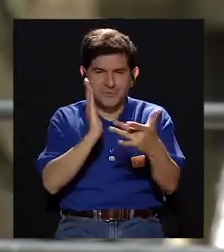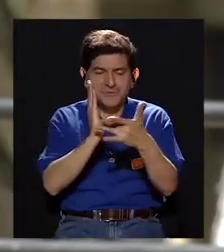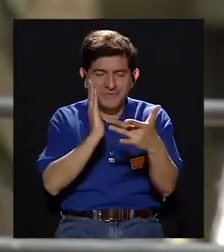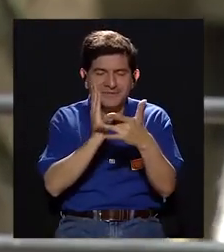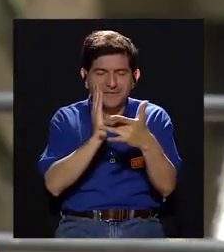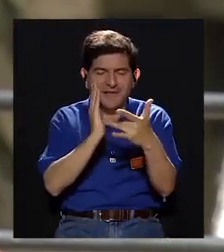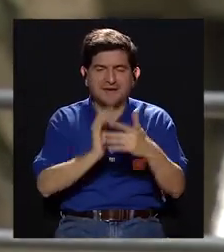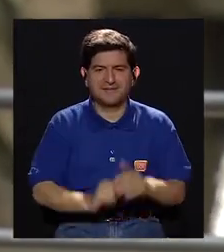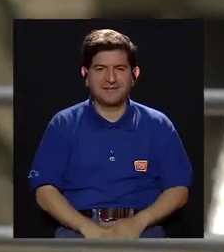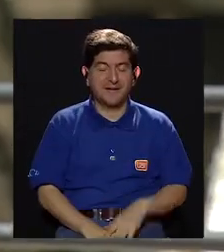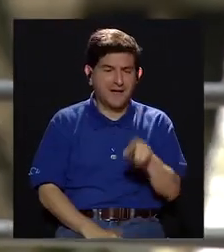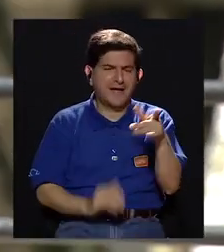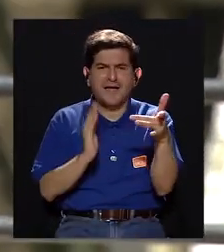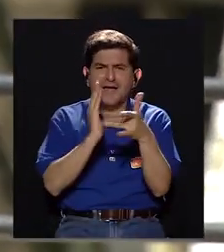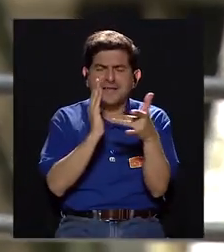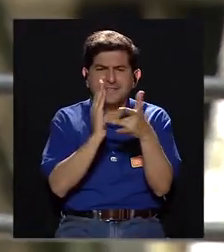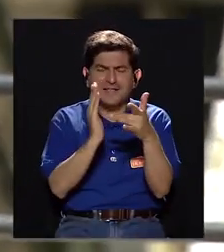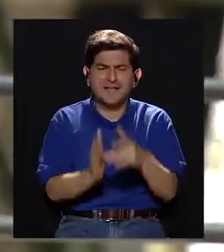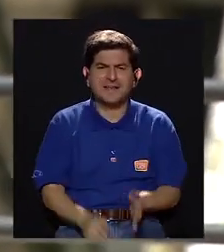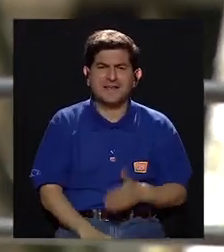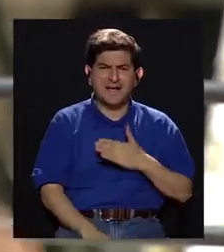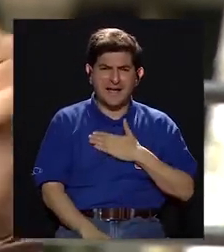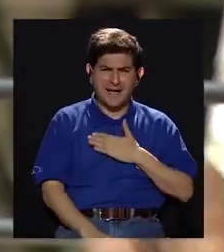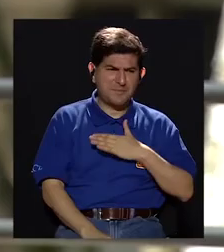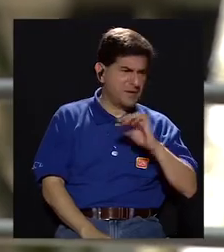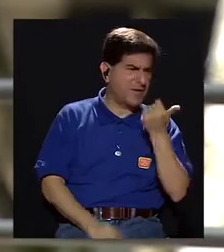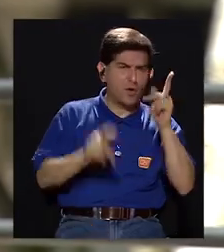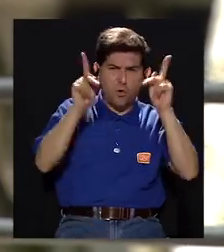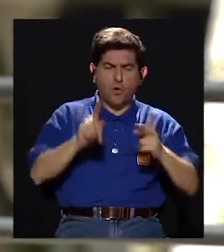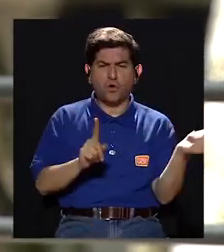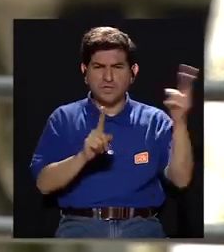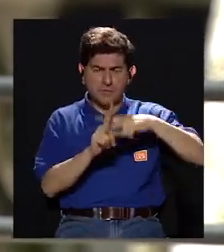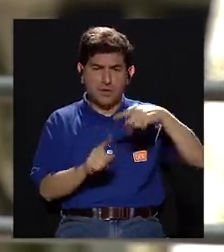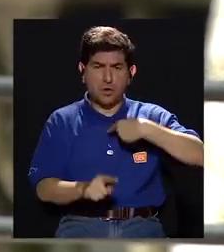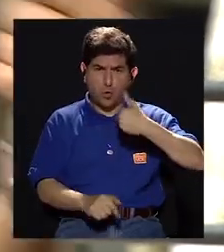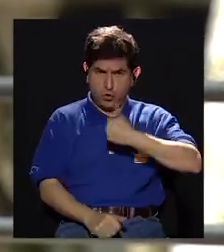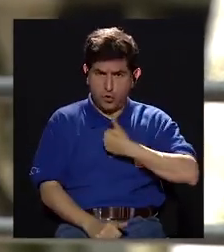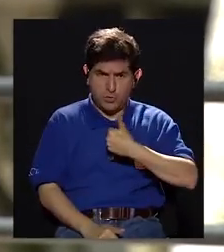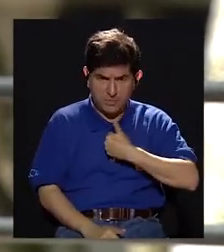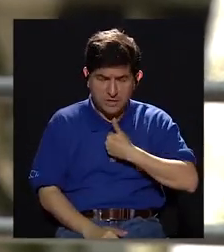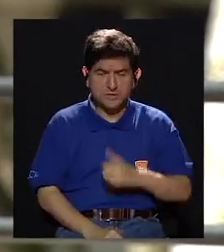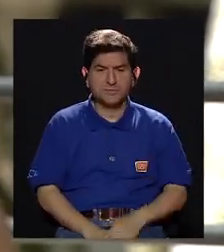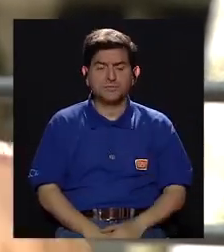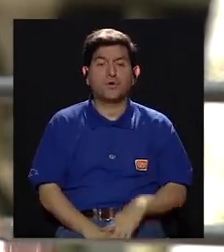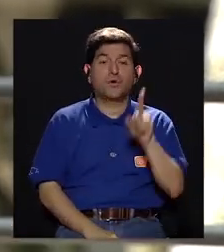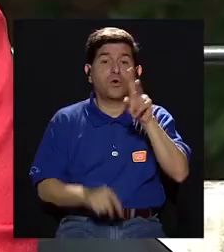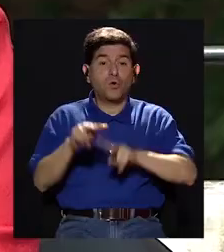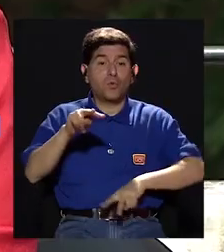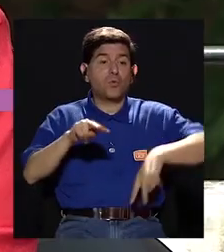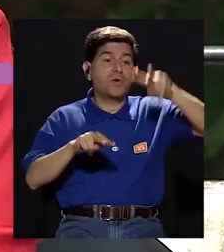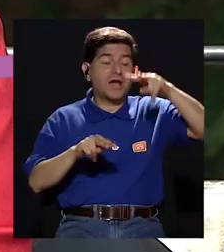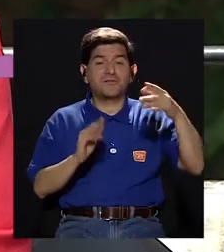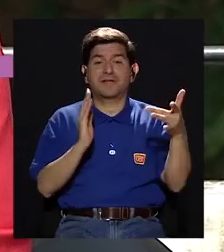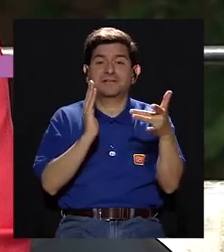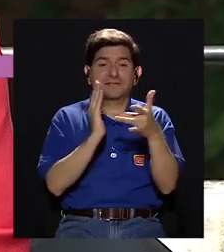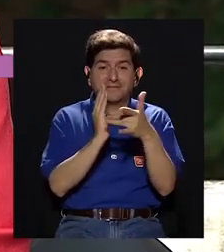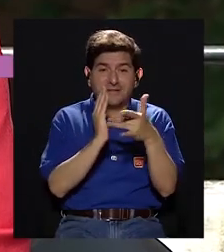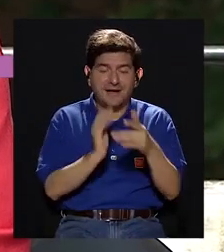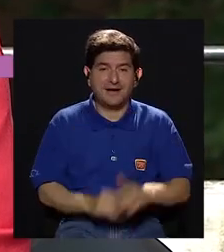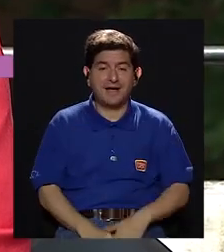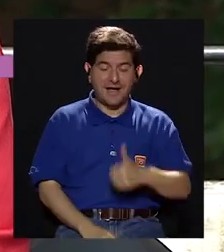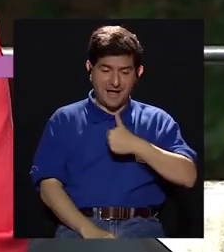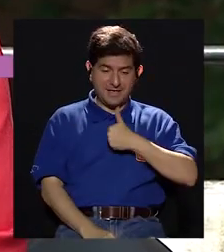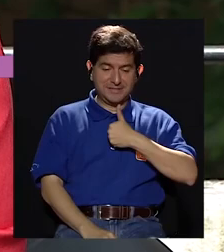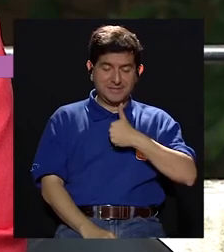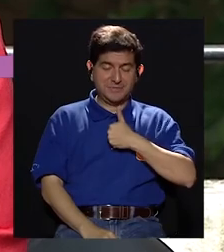a presentar la técnica, pero ¿esta técnica me la tiene que aplicar alguien o me la puedo aplicar yo? Es una de las ventajas de la